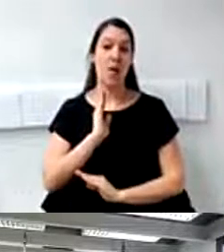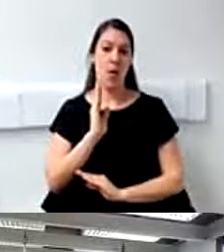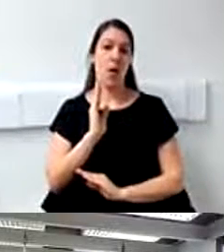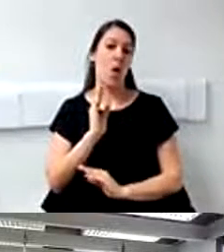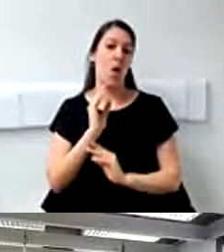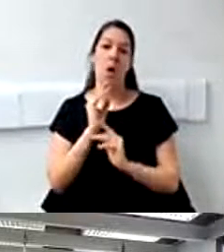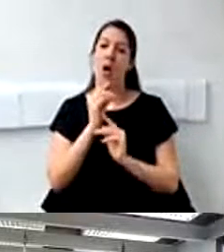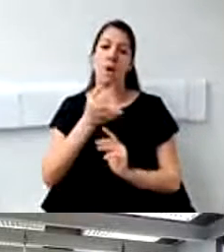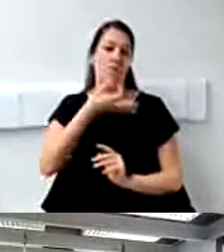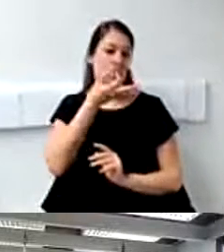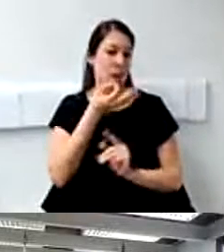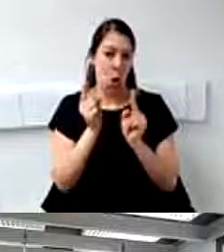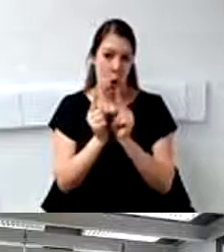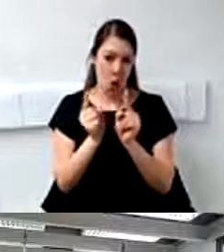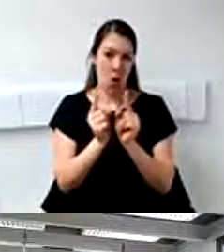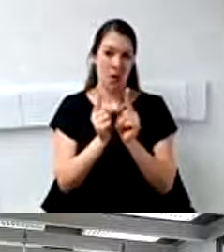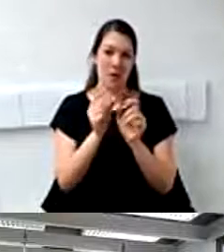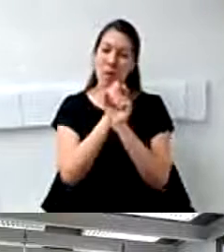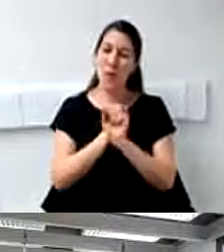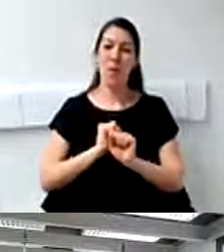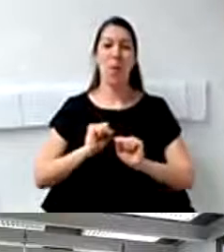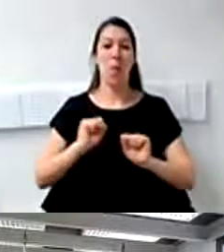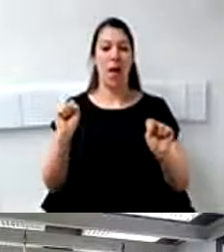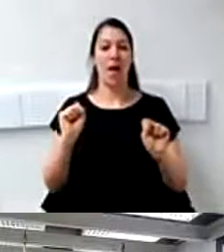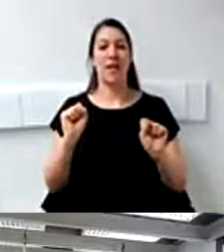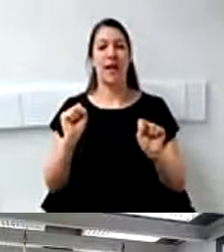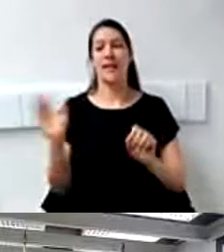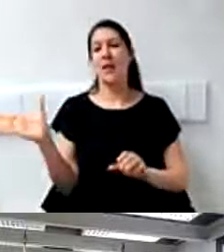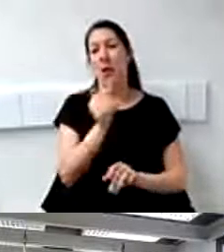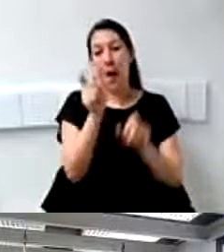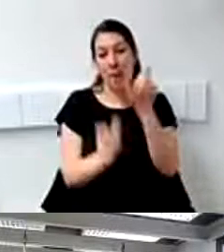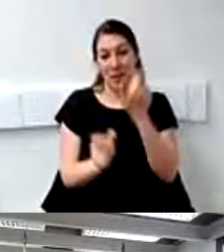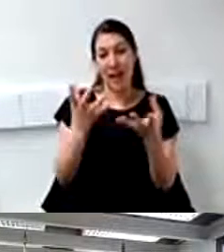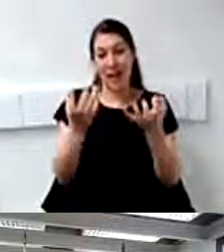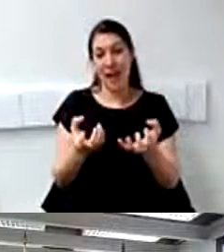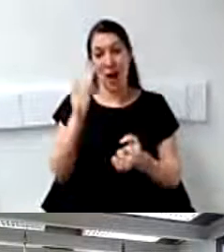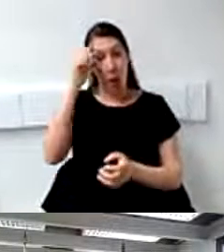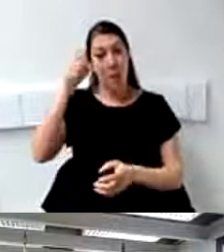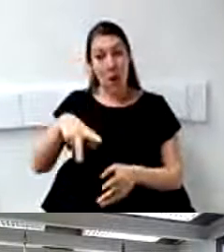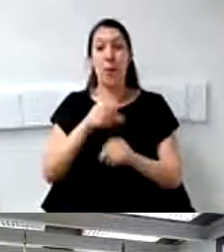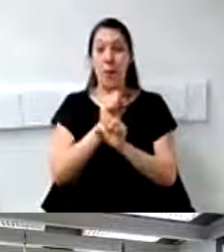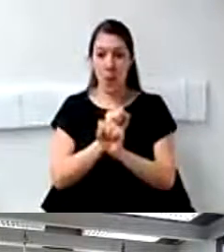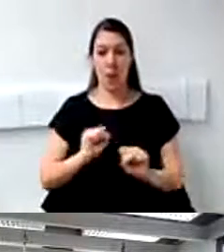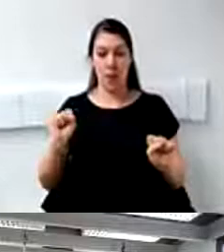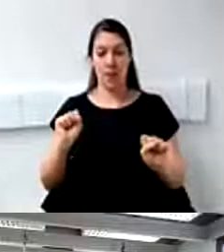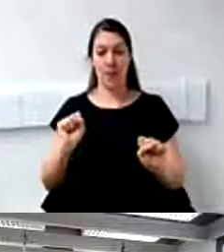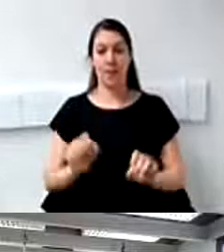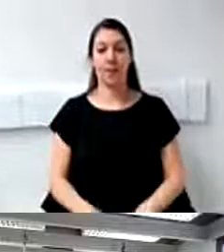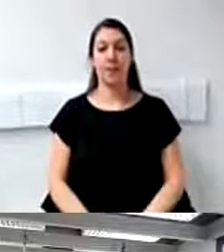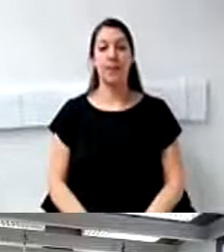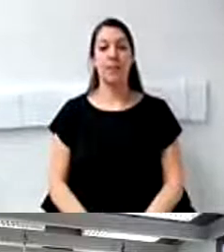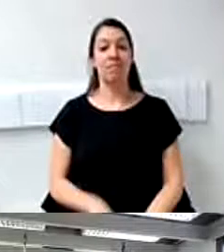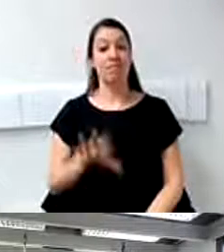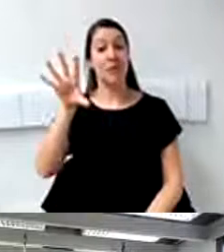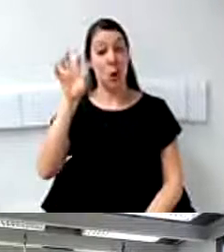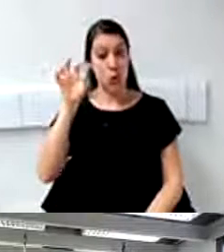relativamente cortas, así le damos que tengan tiempo todos los que puedan y quieran. Los